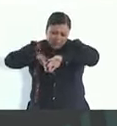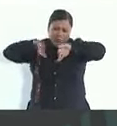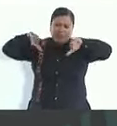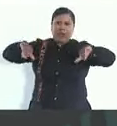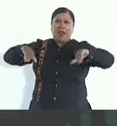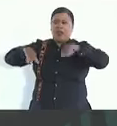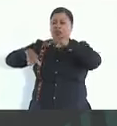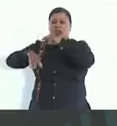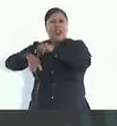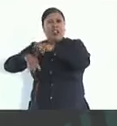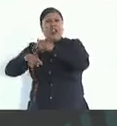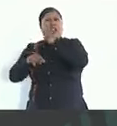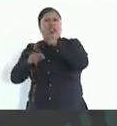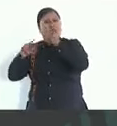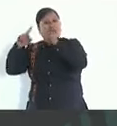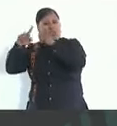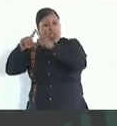poder público,